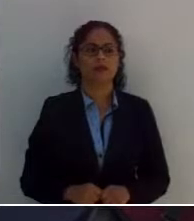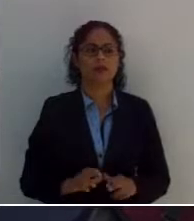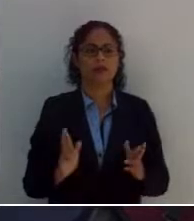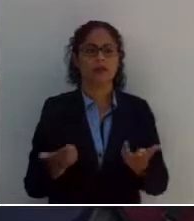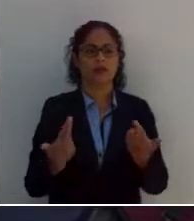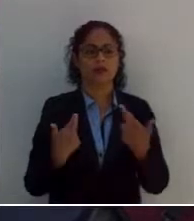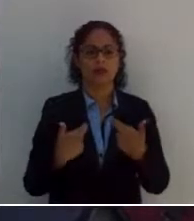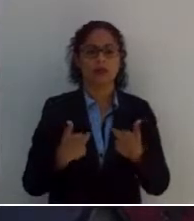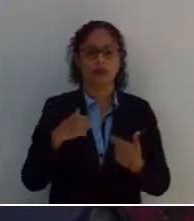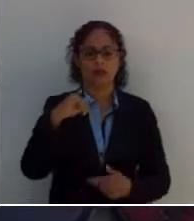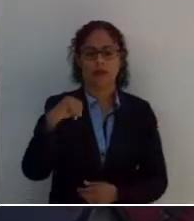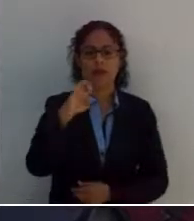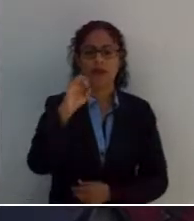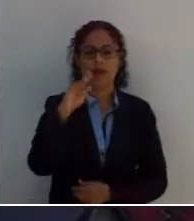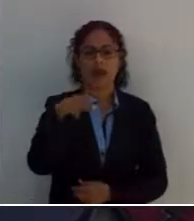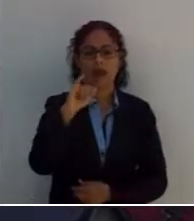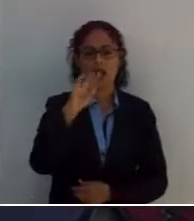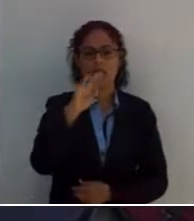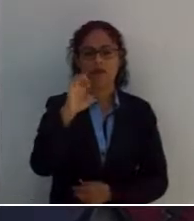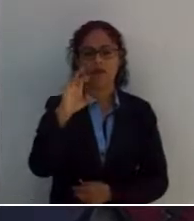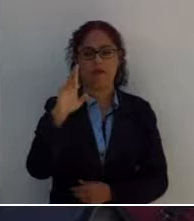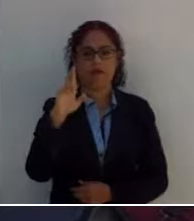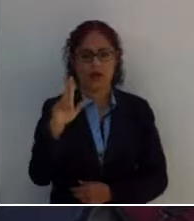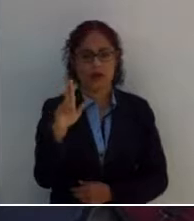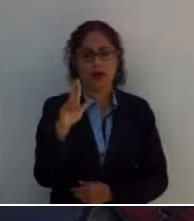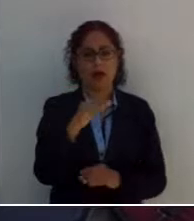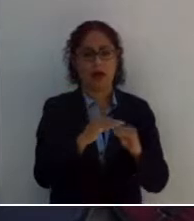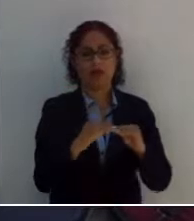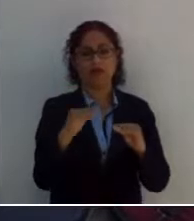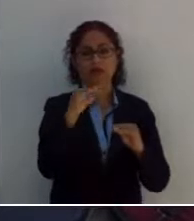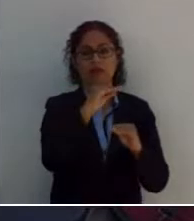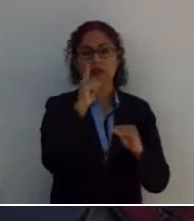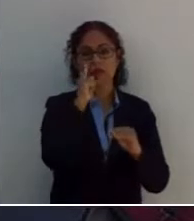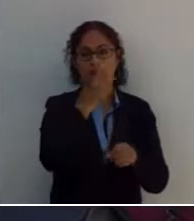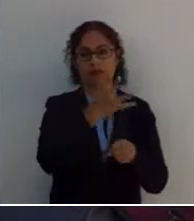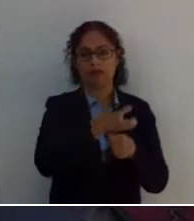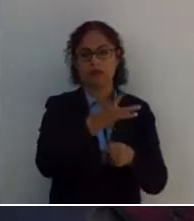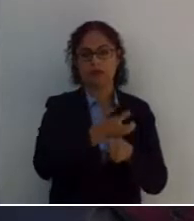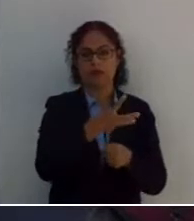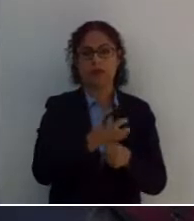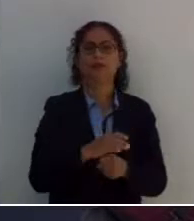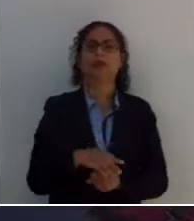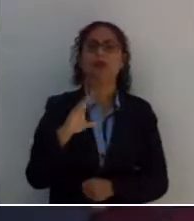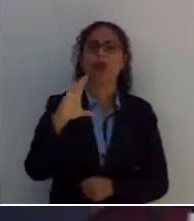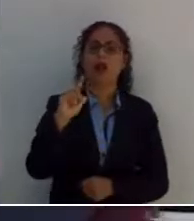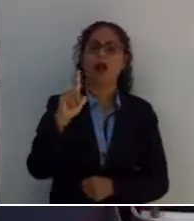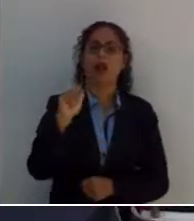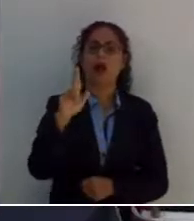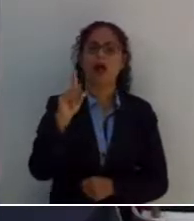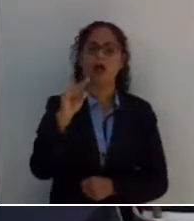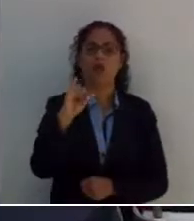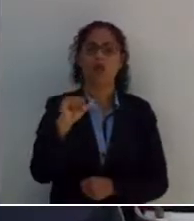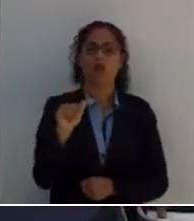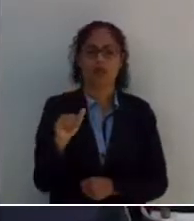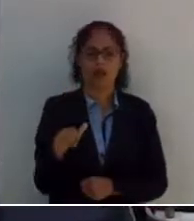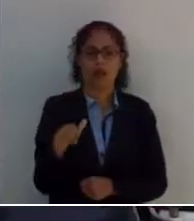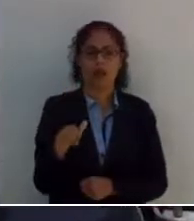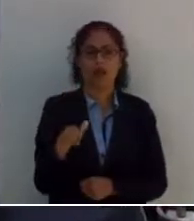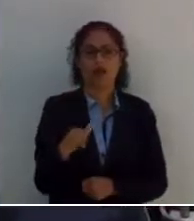Recibe Jennifer Berenice García Alaniz, ascenso a Policía Tercero. Claudia Mariel Martínez